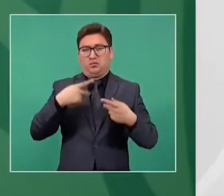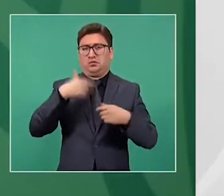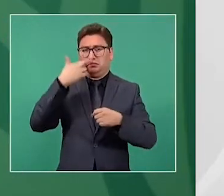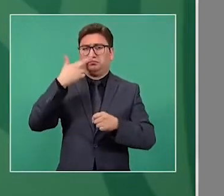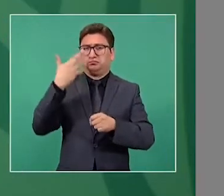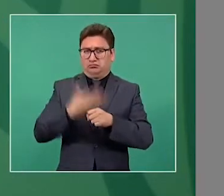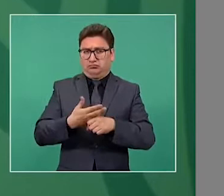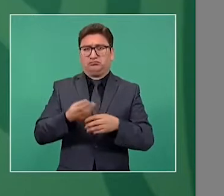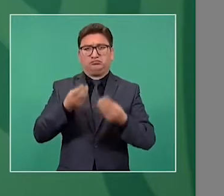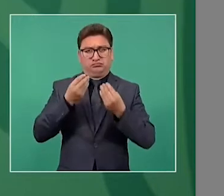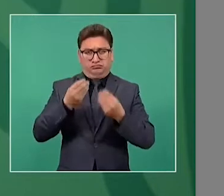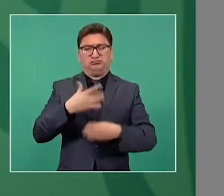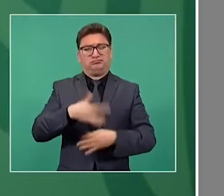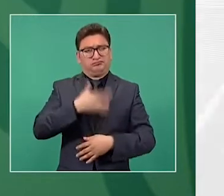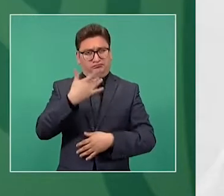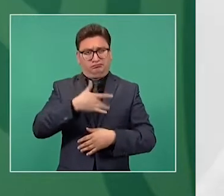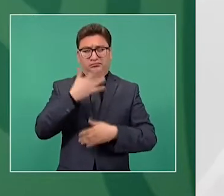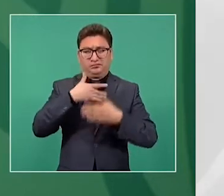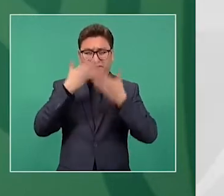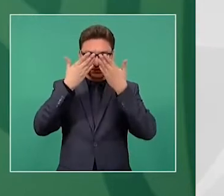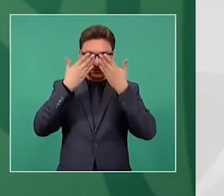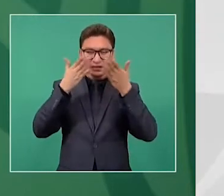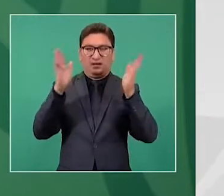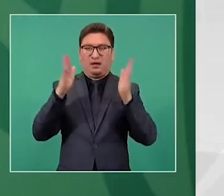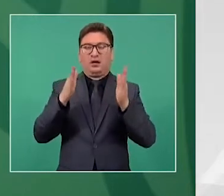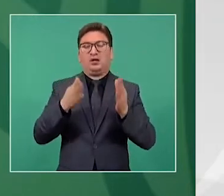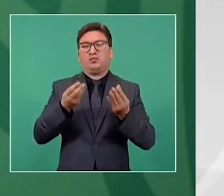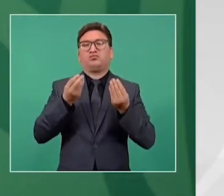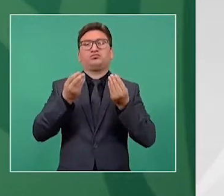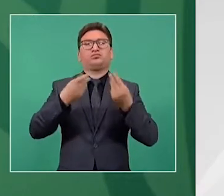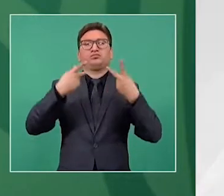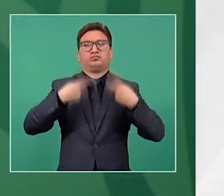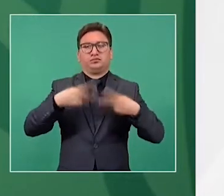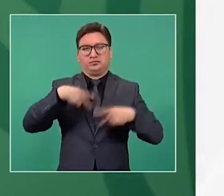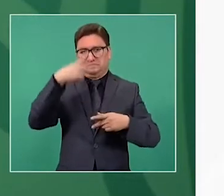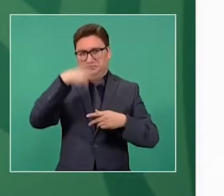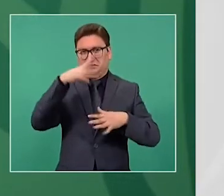responsable, muy consciente, la mayoría del pueblo de México